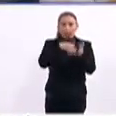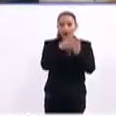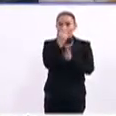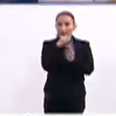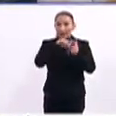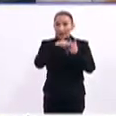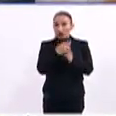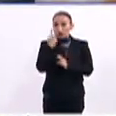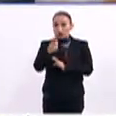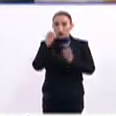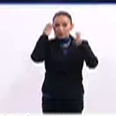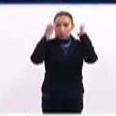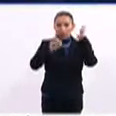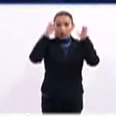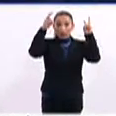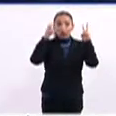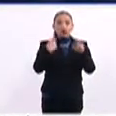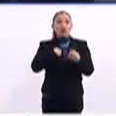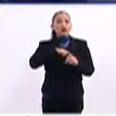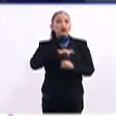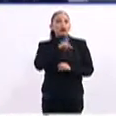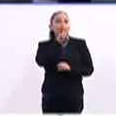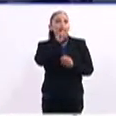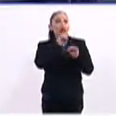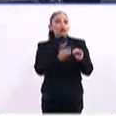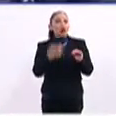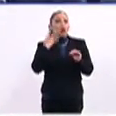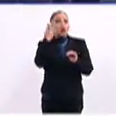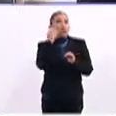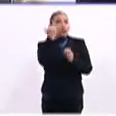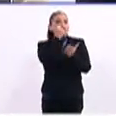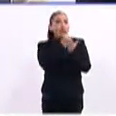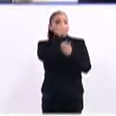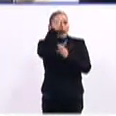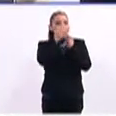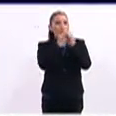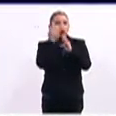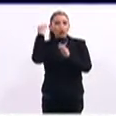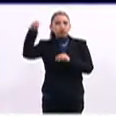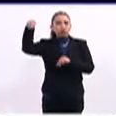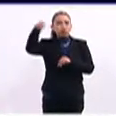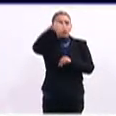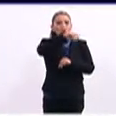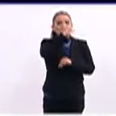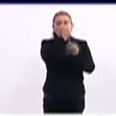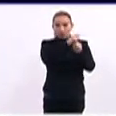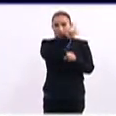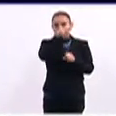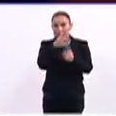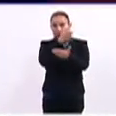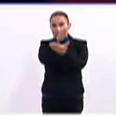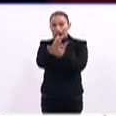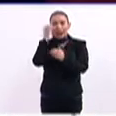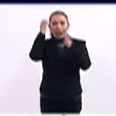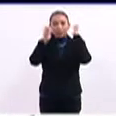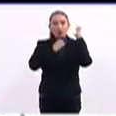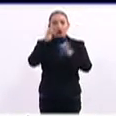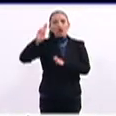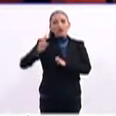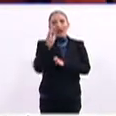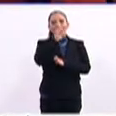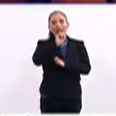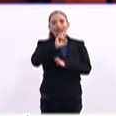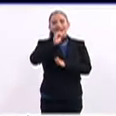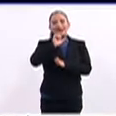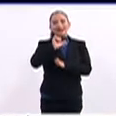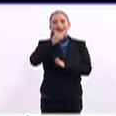2009 comenzó su muestra Nuestros Silencios, que viajó por 9 ciudades del mundo. Un año después, participó en la Expo Universal de